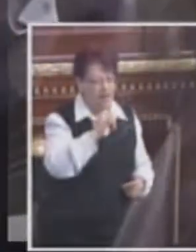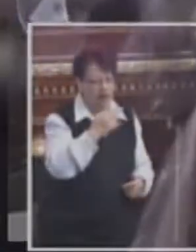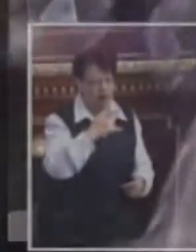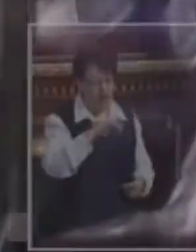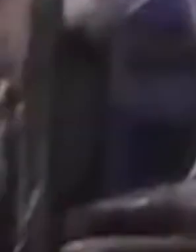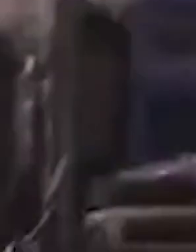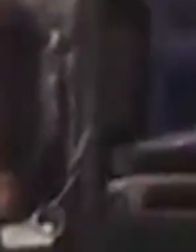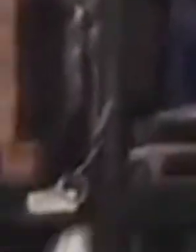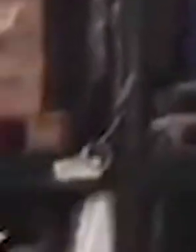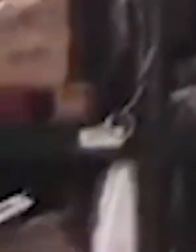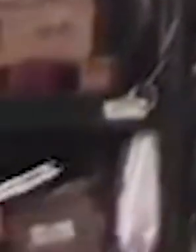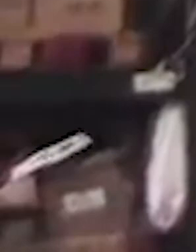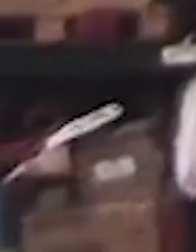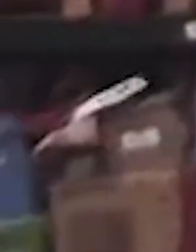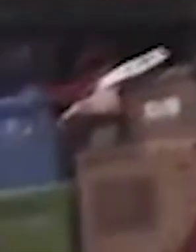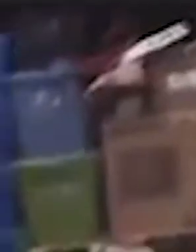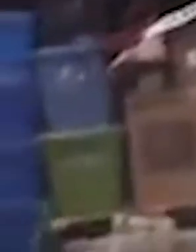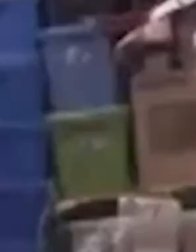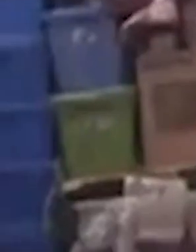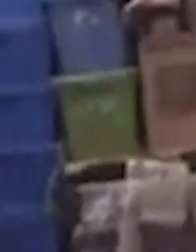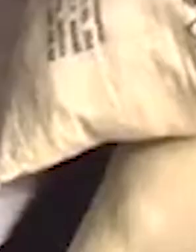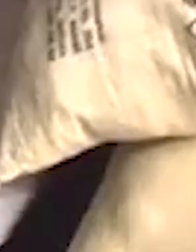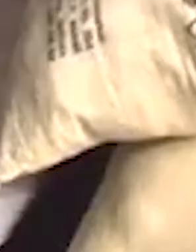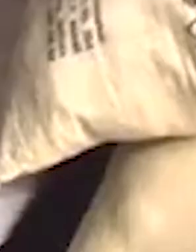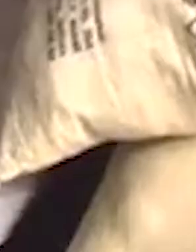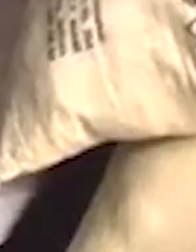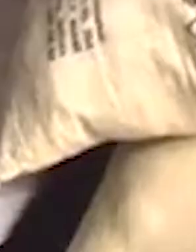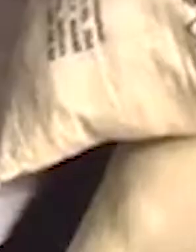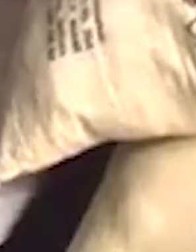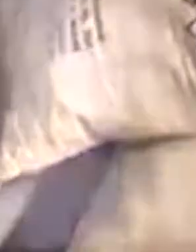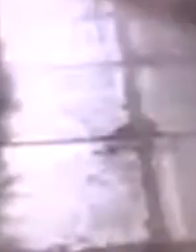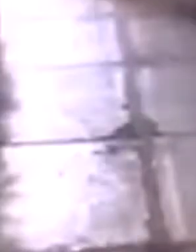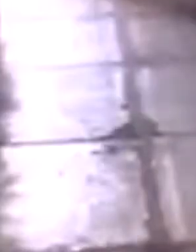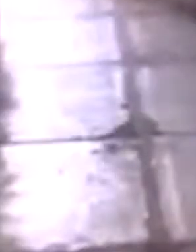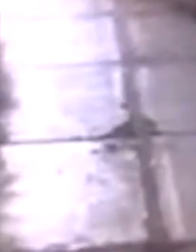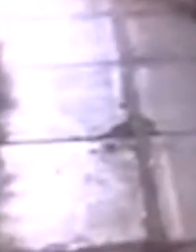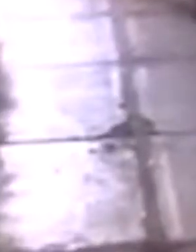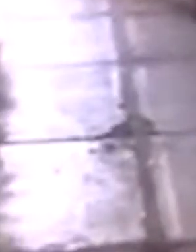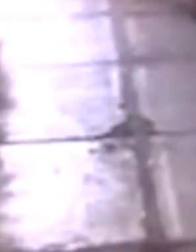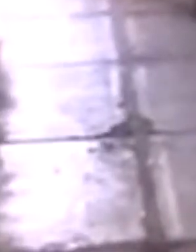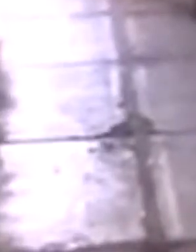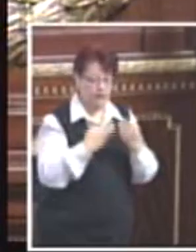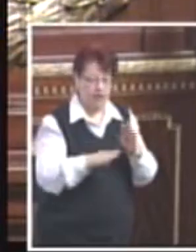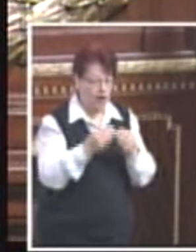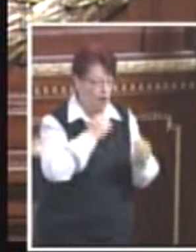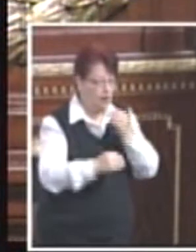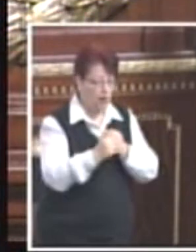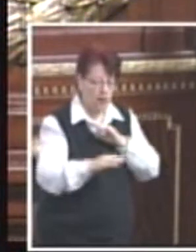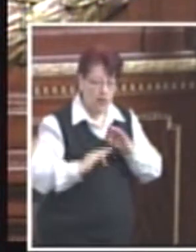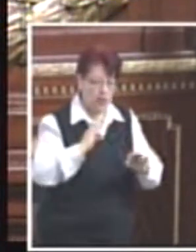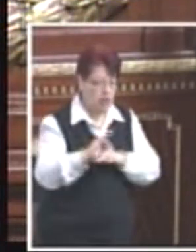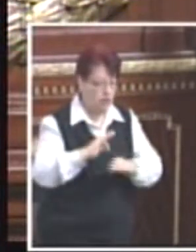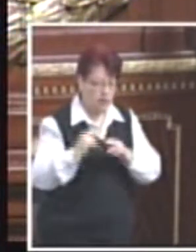de concientización a las 9.500 bodegas y locales para promover la donación de productos. Con esta iniciativa, suscrita